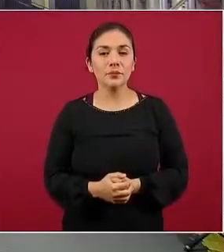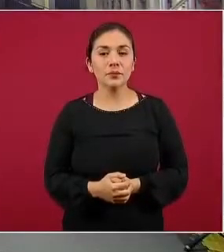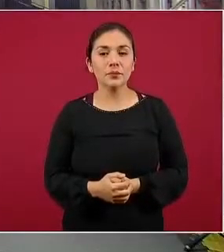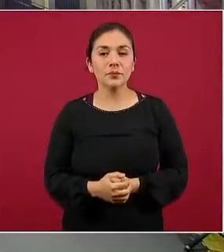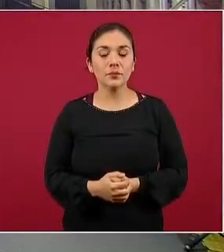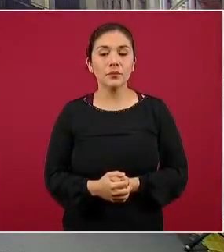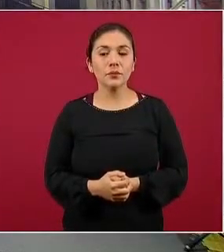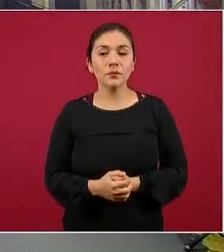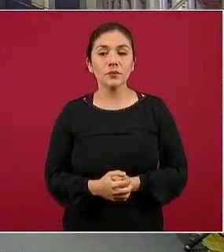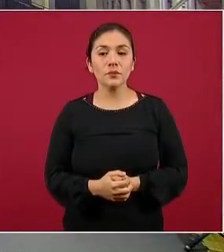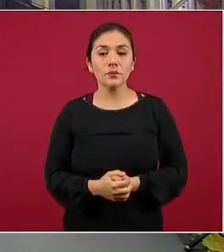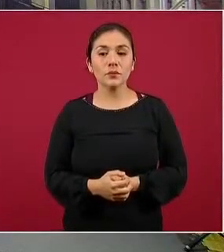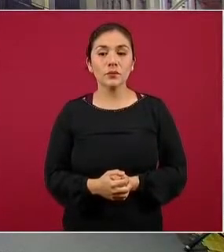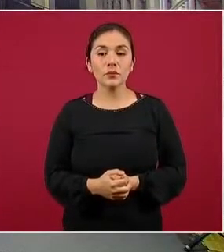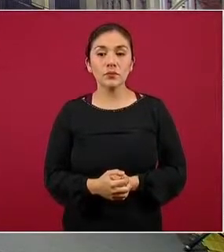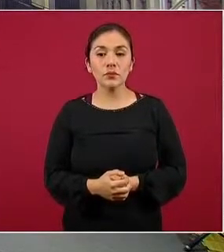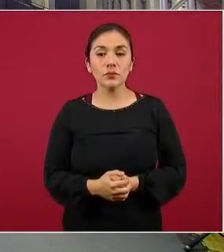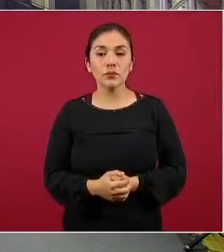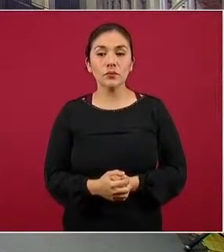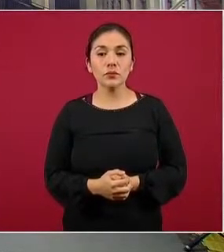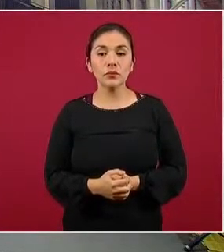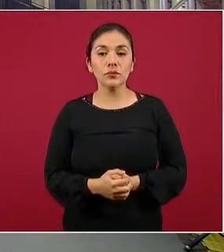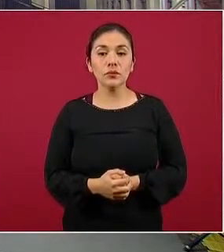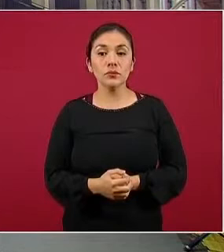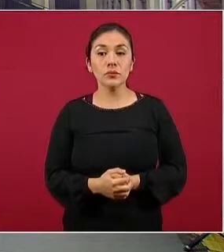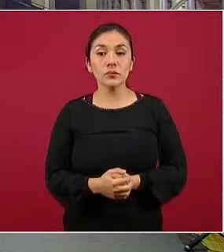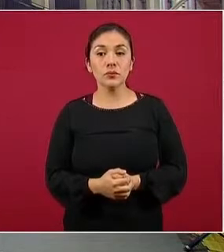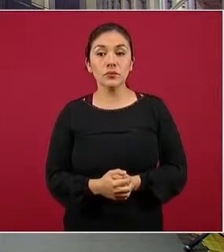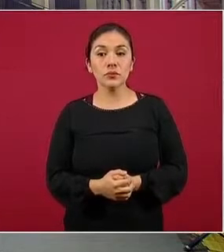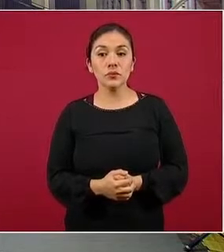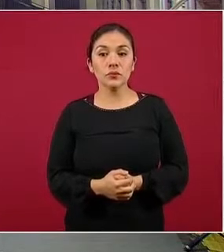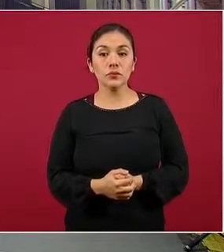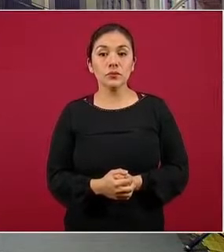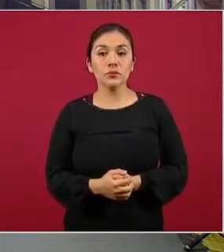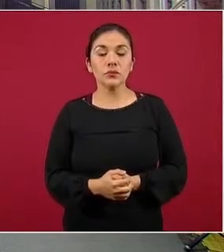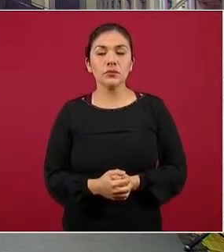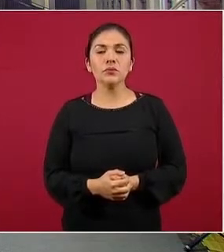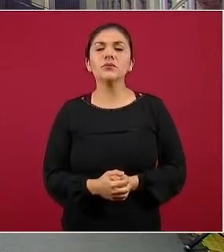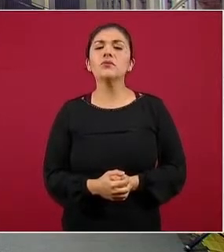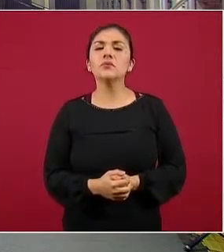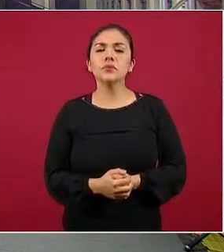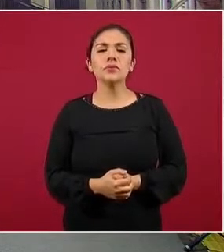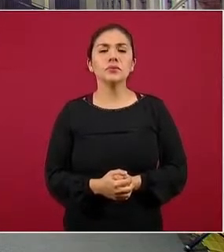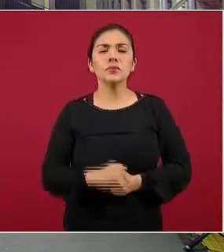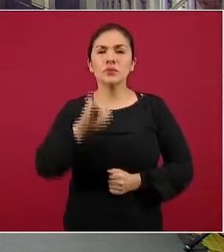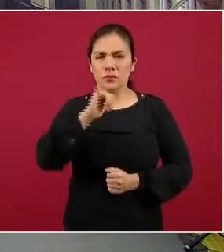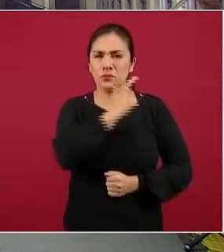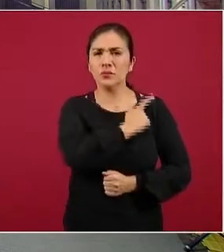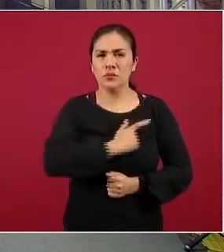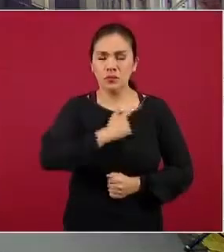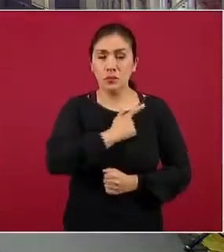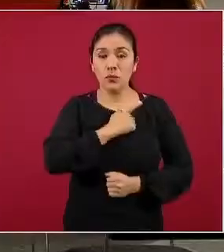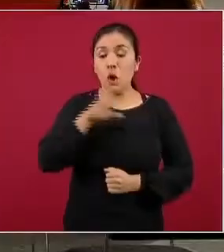que utilizan para estas variables con todo gusto, de las gráficas. Con todo gusto,